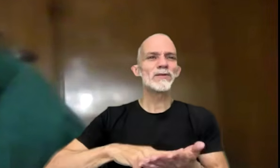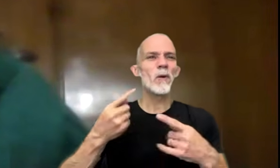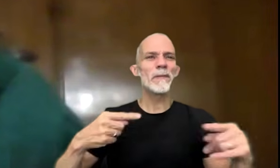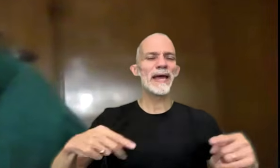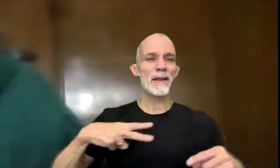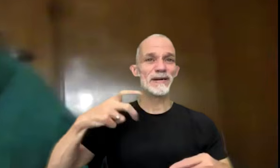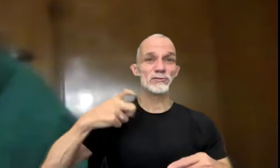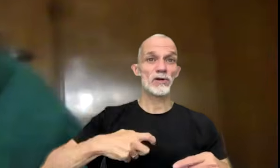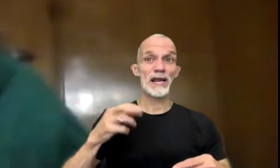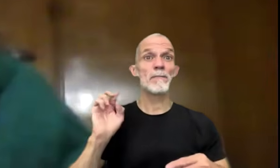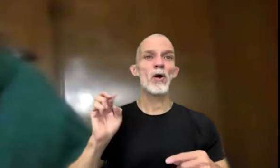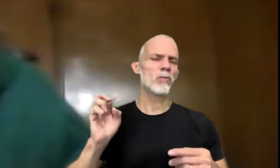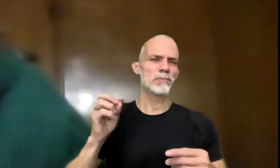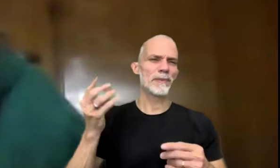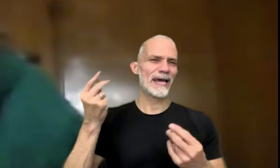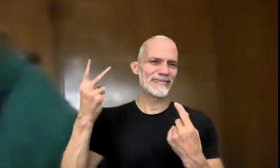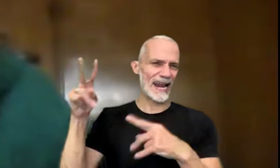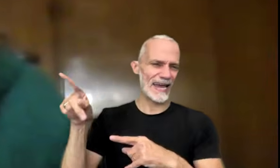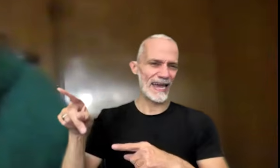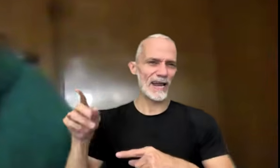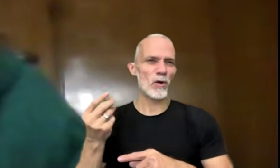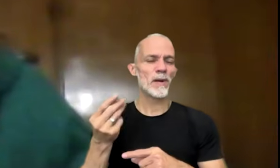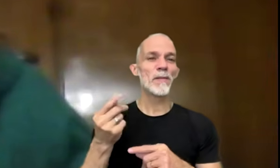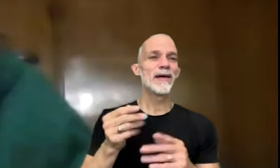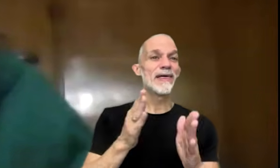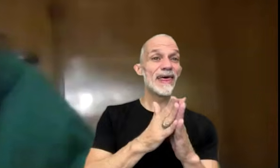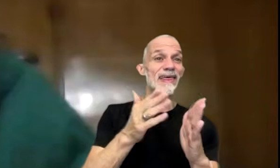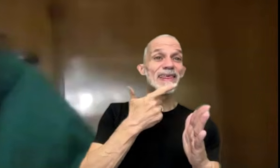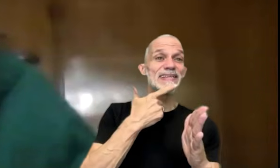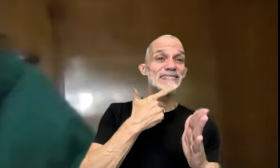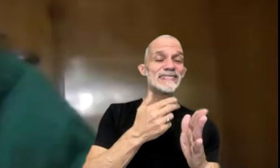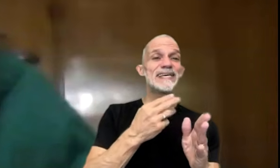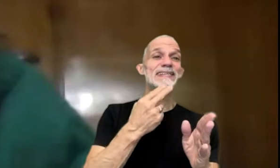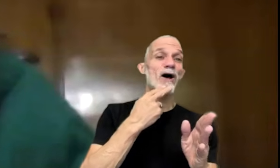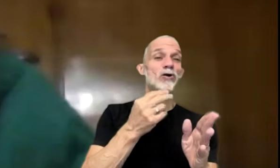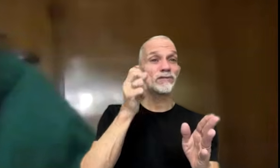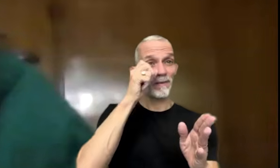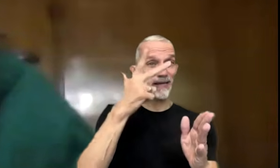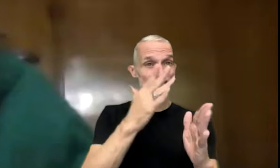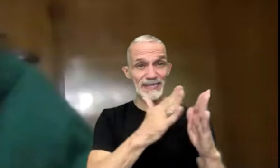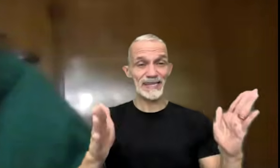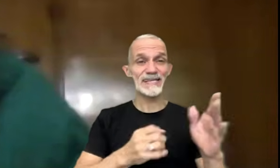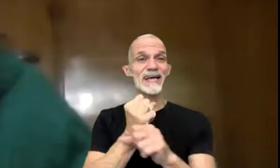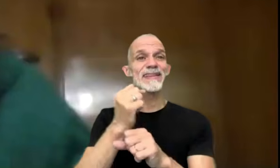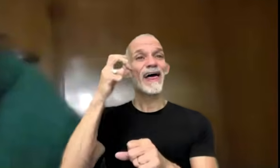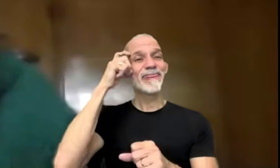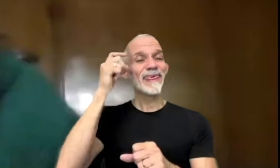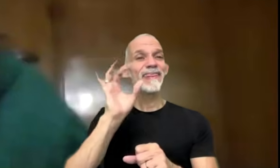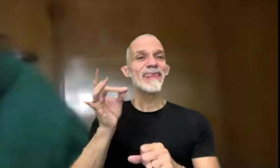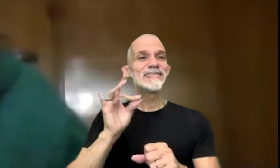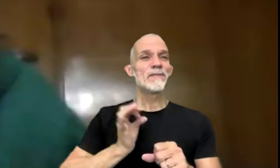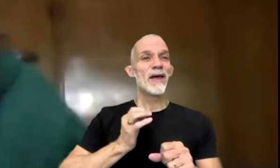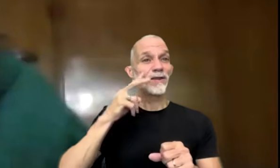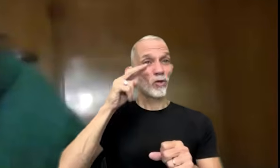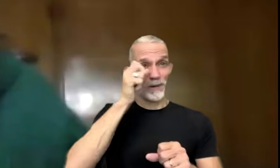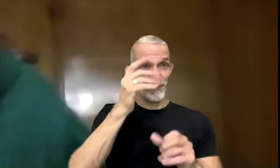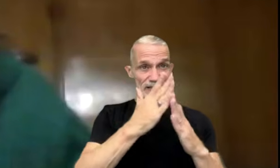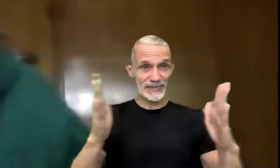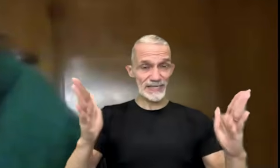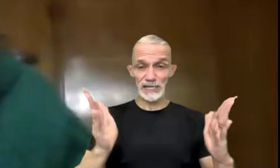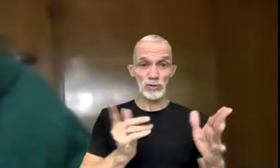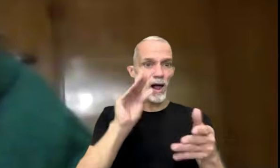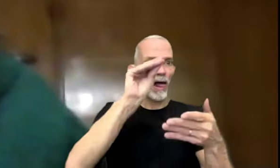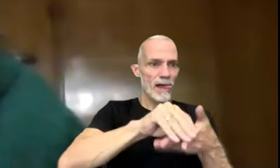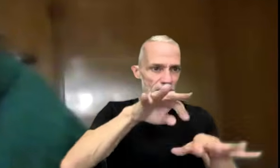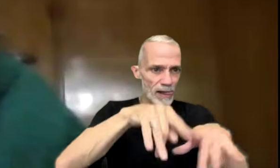personales por moneda extranjera, realizada entre el 17/11/23 y el 10 de diciembre de 2023. No la